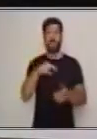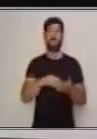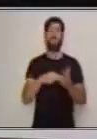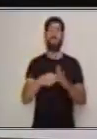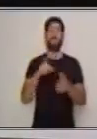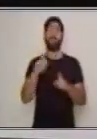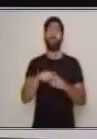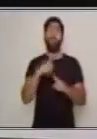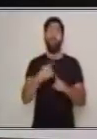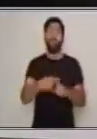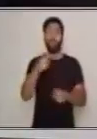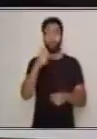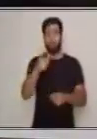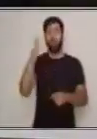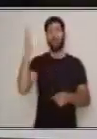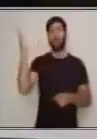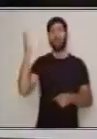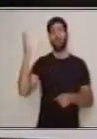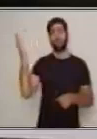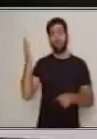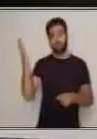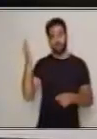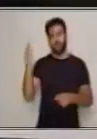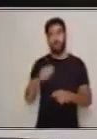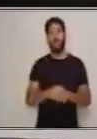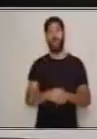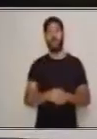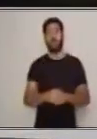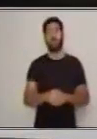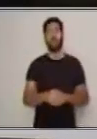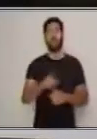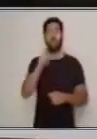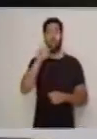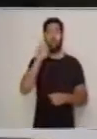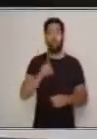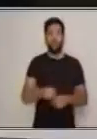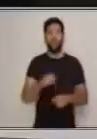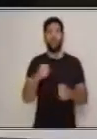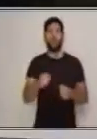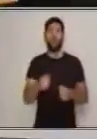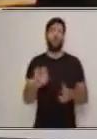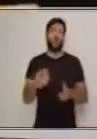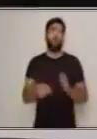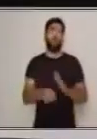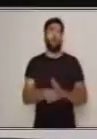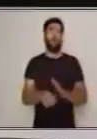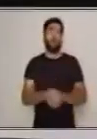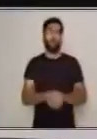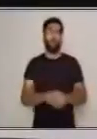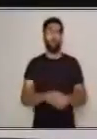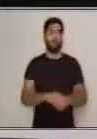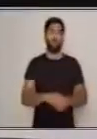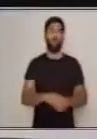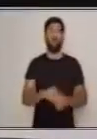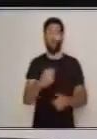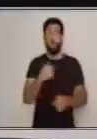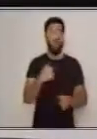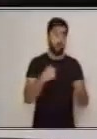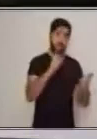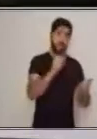exposición de una manera, tienes que hacerlo de una manera neutra. No te están pidiendo tu punto de